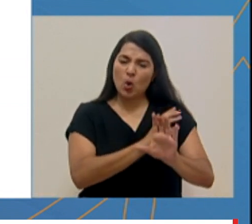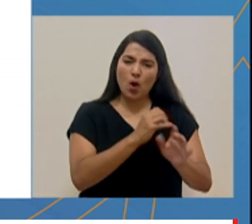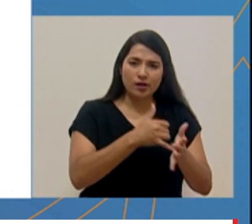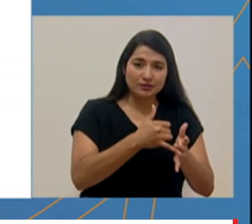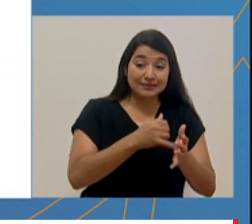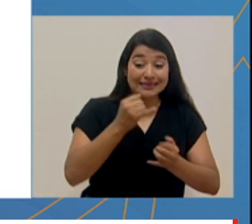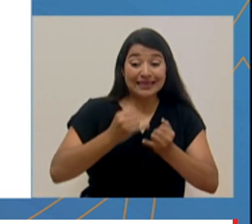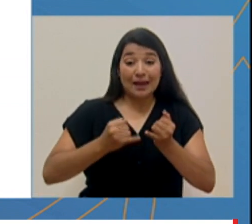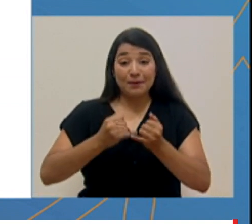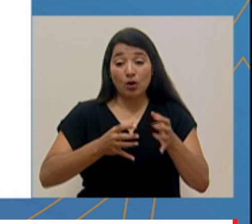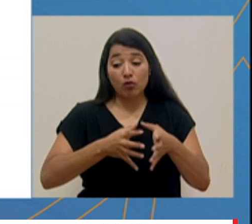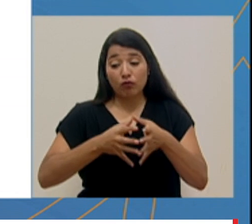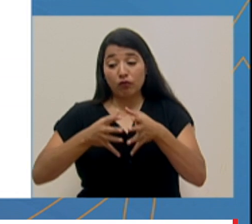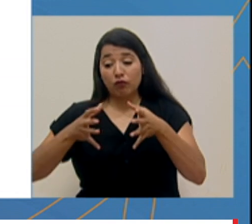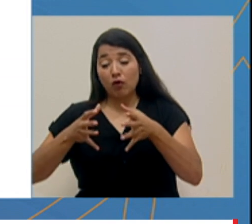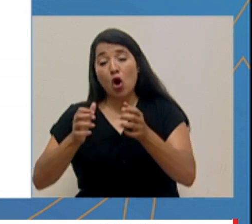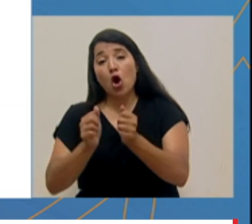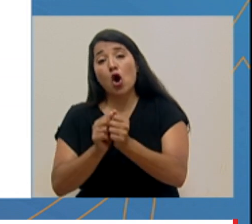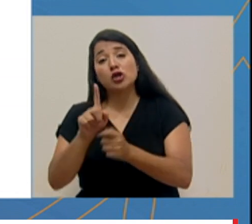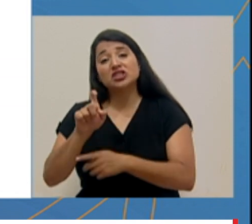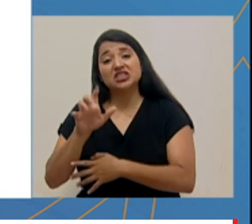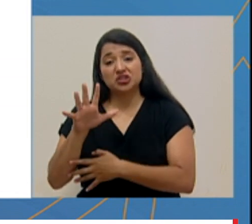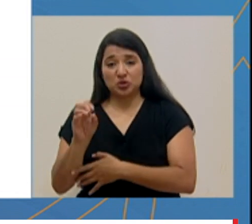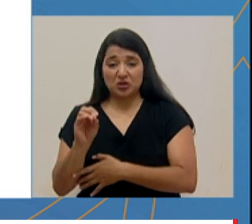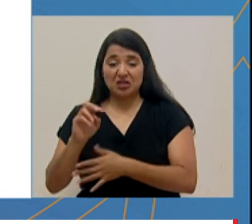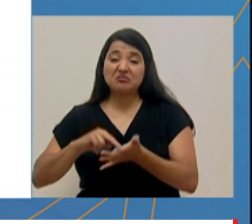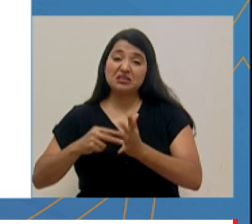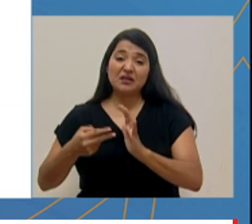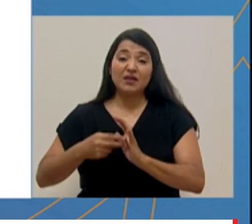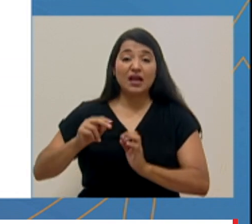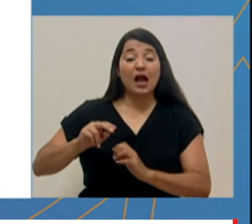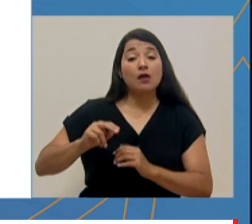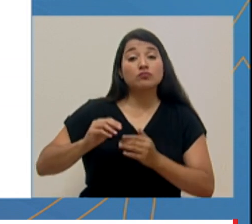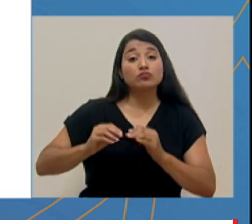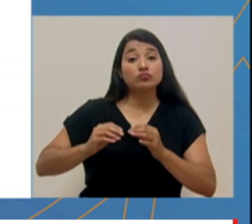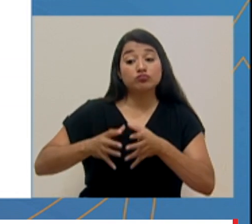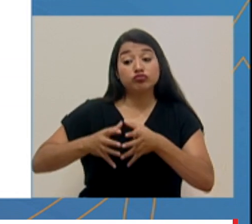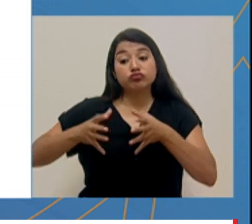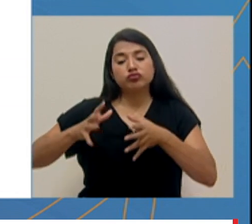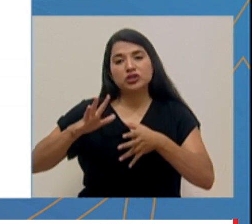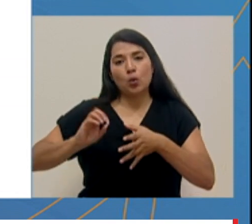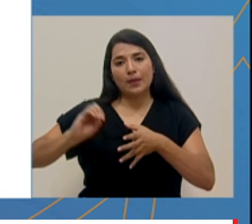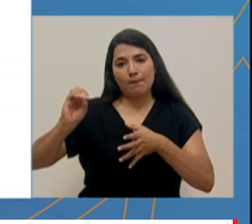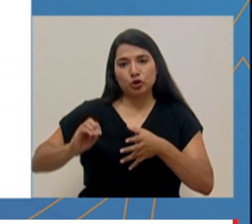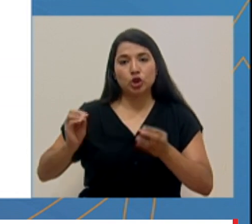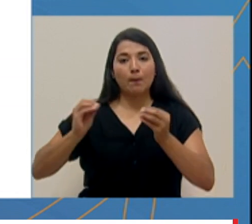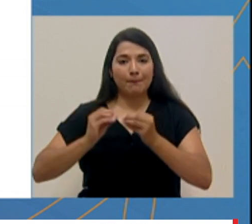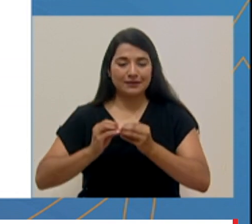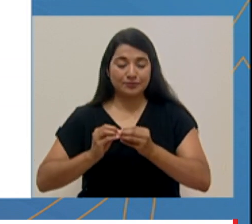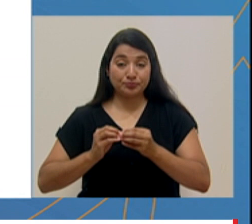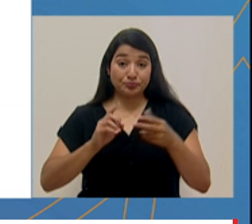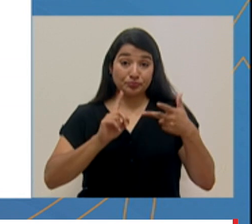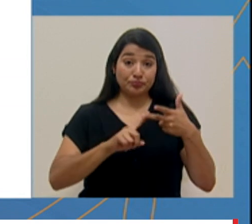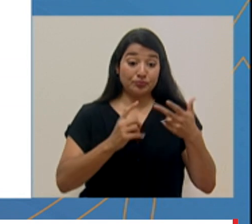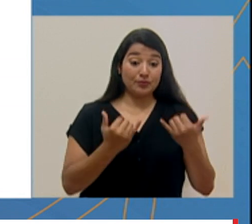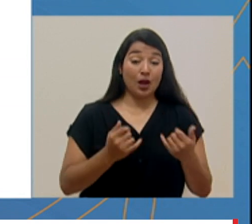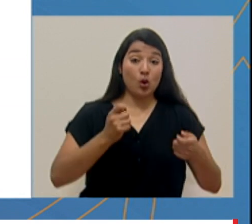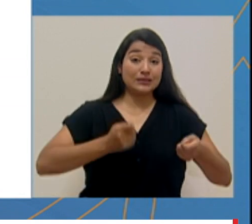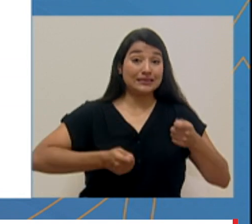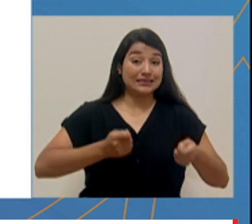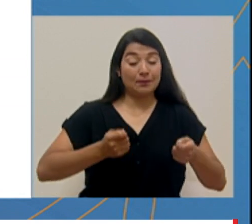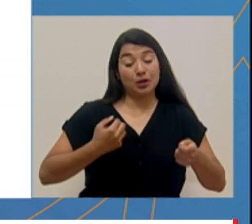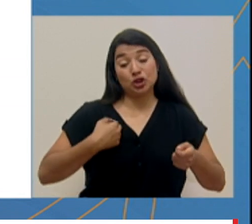con 150 pacientes en UCI, o sea, un incremento del 50%. Y ahora en septiembre no